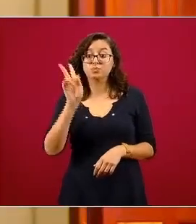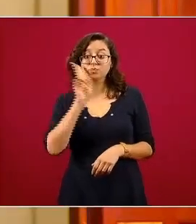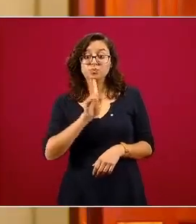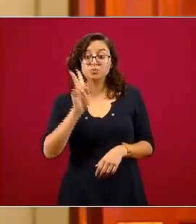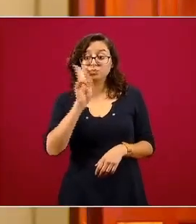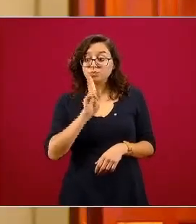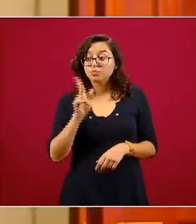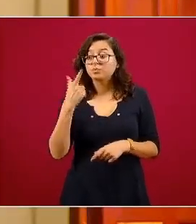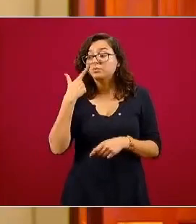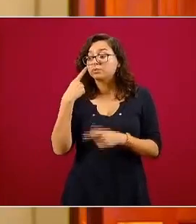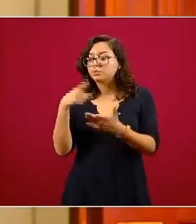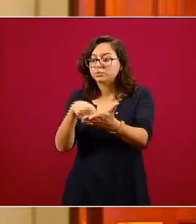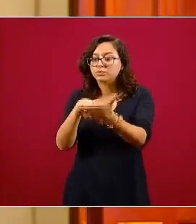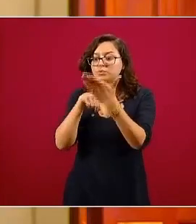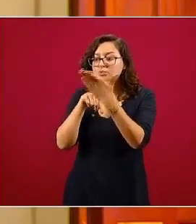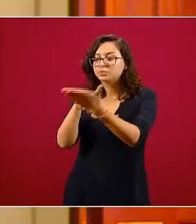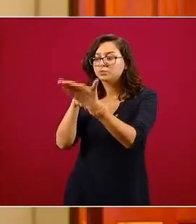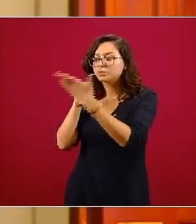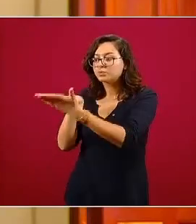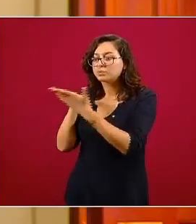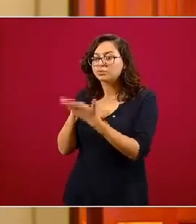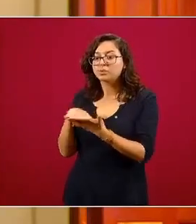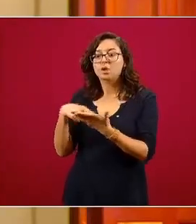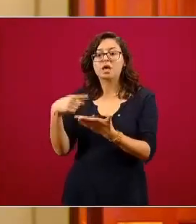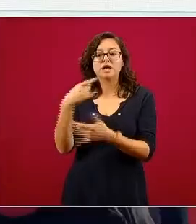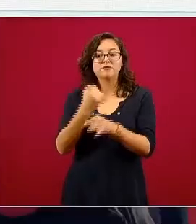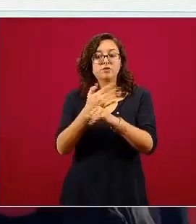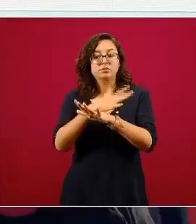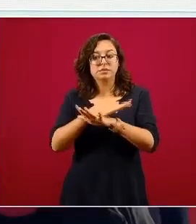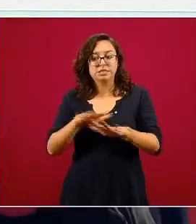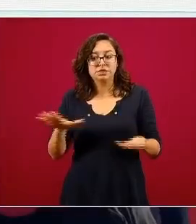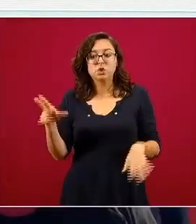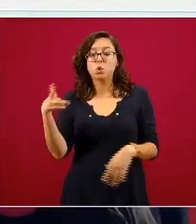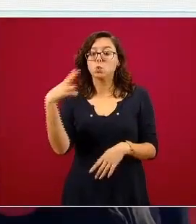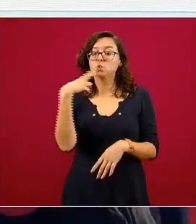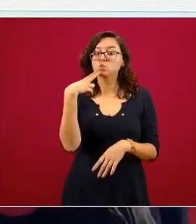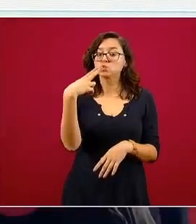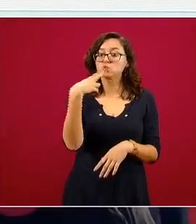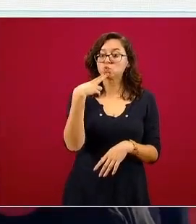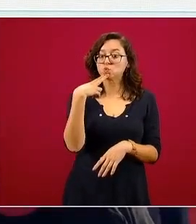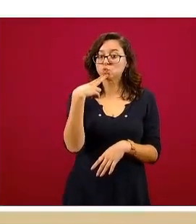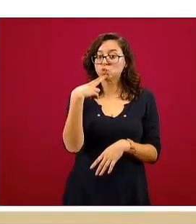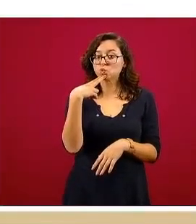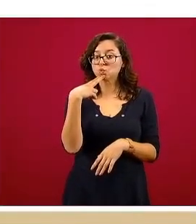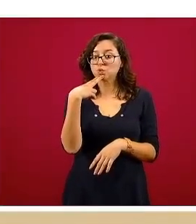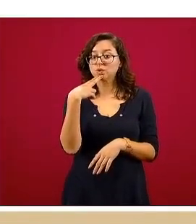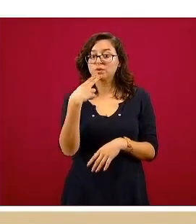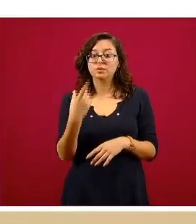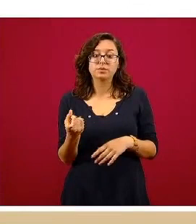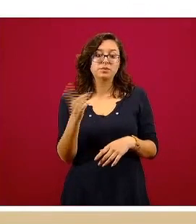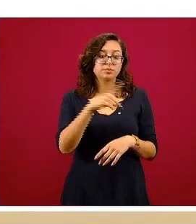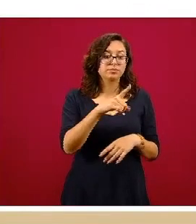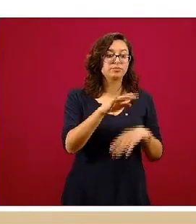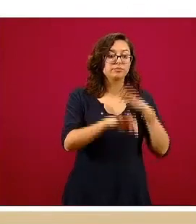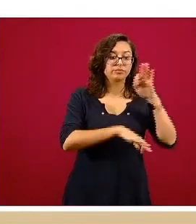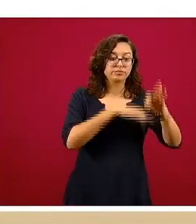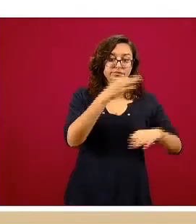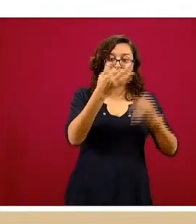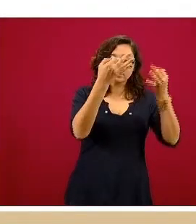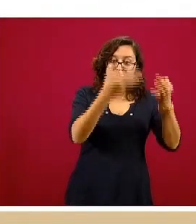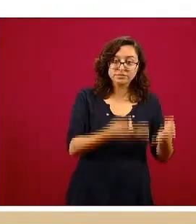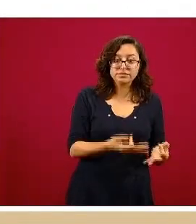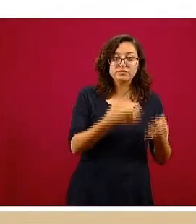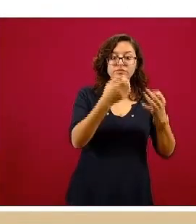generar evidencia que sea útil para determinar cuál puede ser un tratamiento